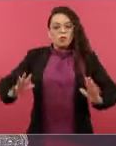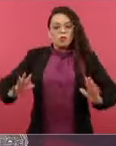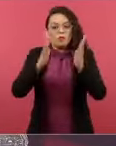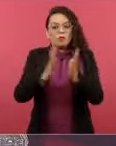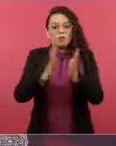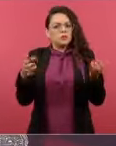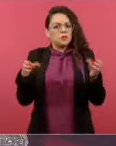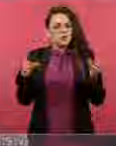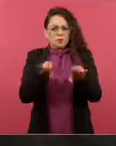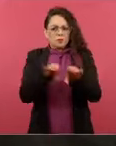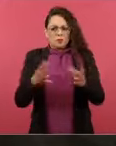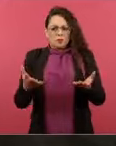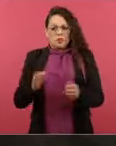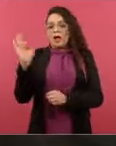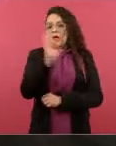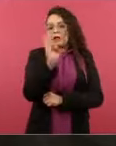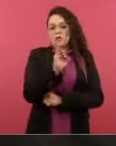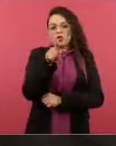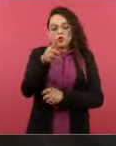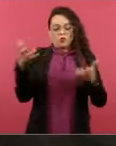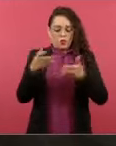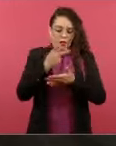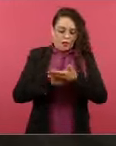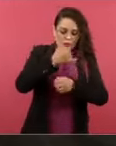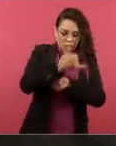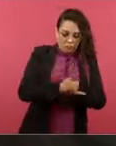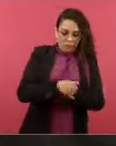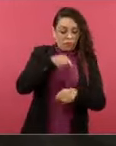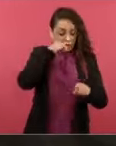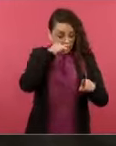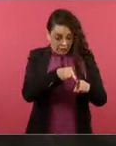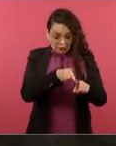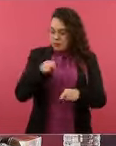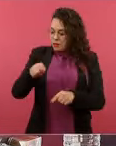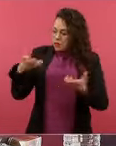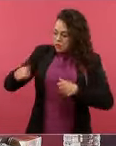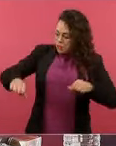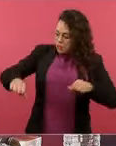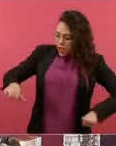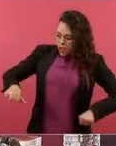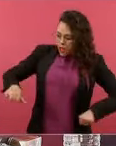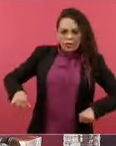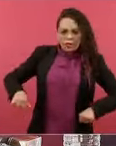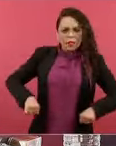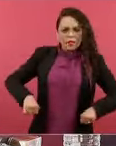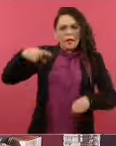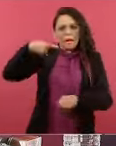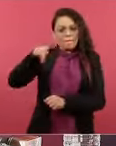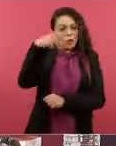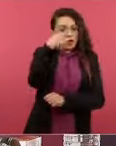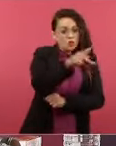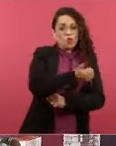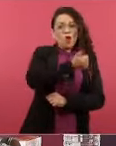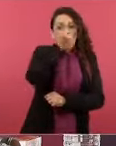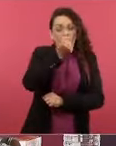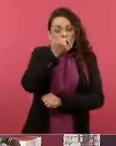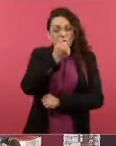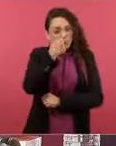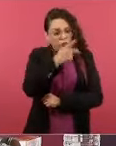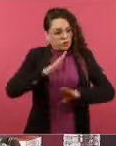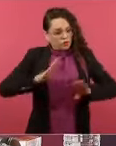un ejercicio y de repente un proyecto, y estás haciendo un ejercicio de ese proyecto, pero te das cuenta que las características de tus alumnos no